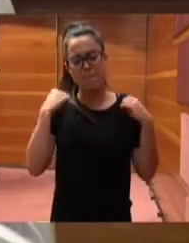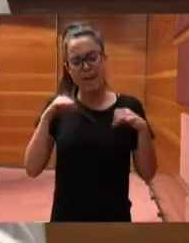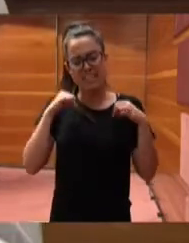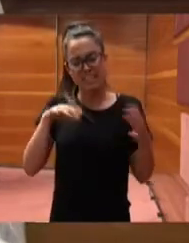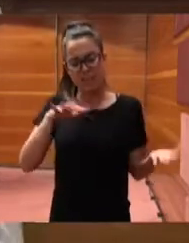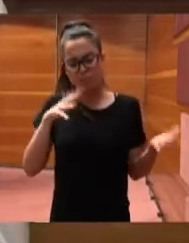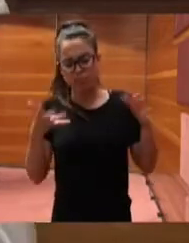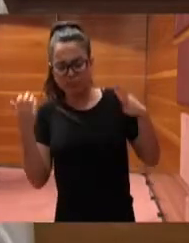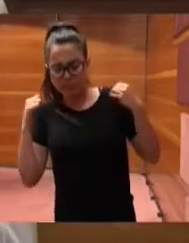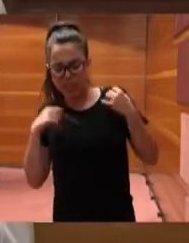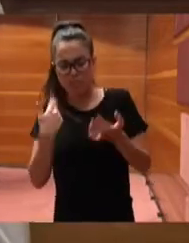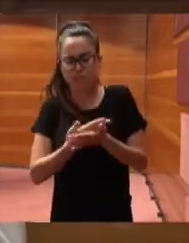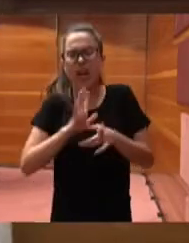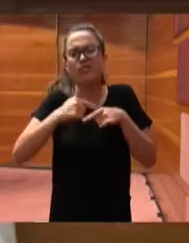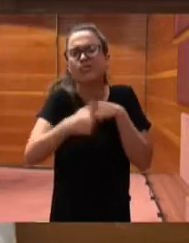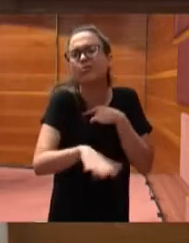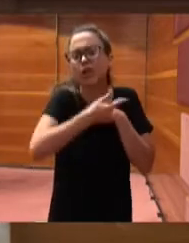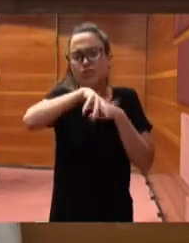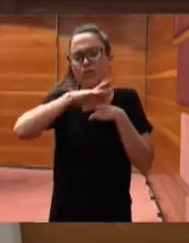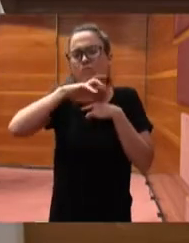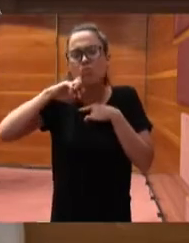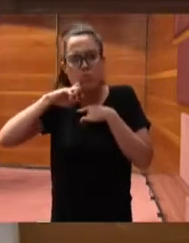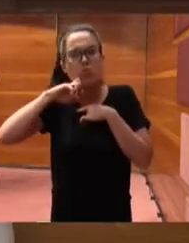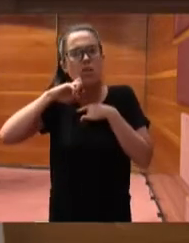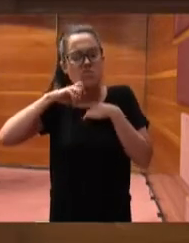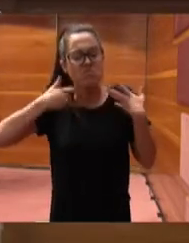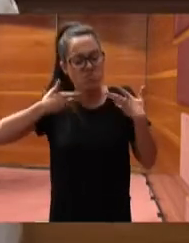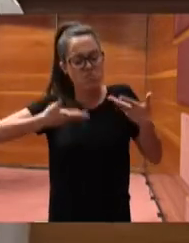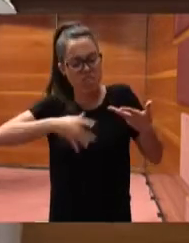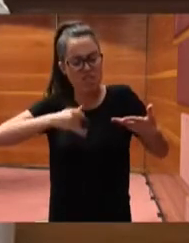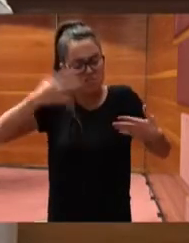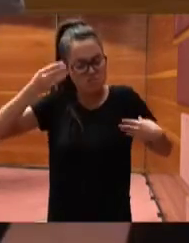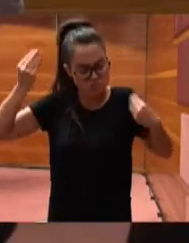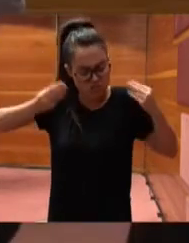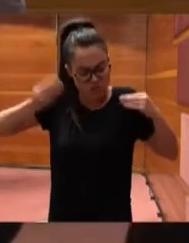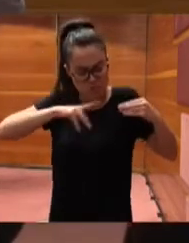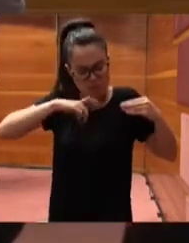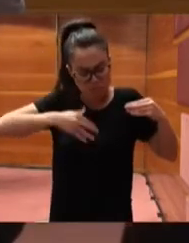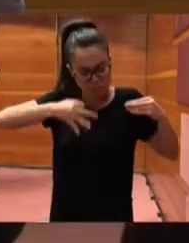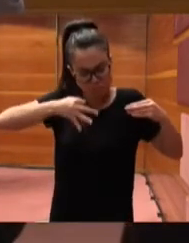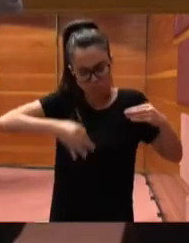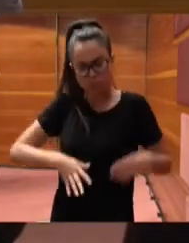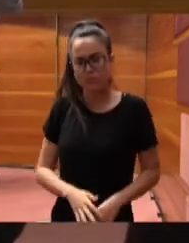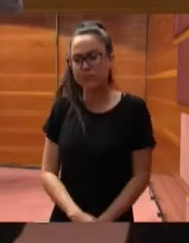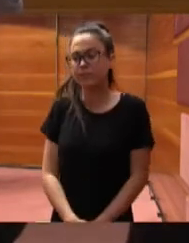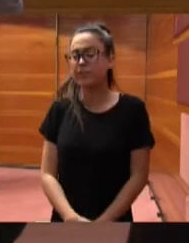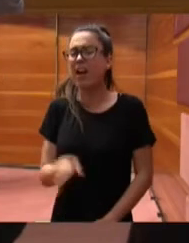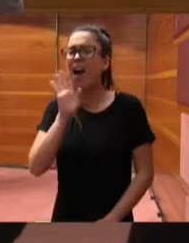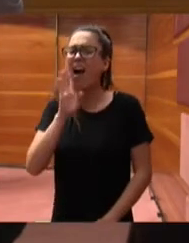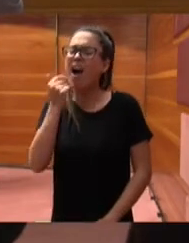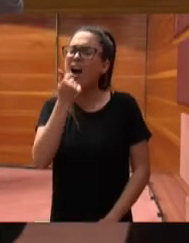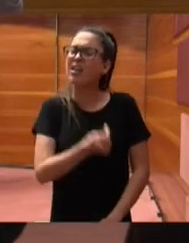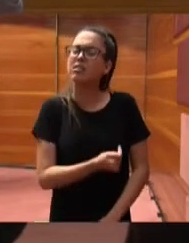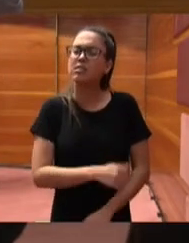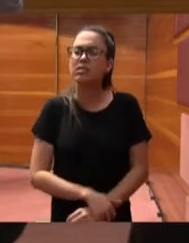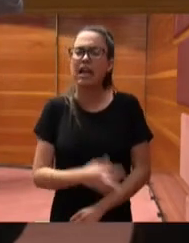transmite demostrando en el día a día que queremos en esos valores. Uh-huh. Hablabas antes, Alberto, poníamos